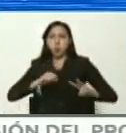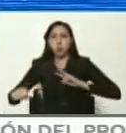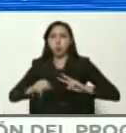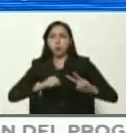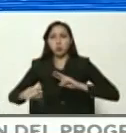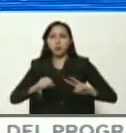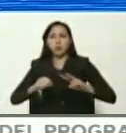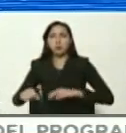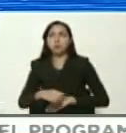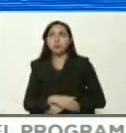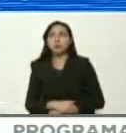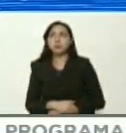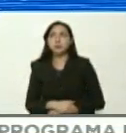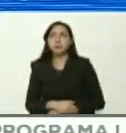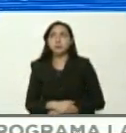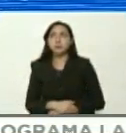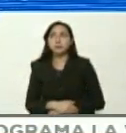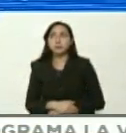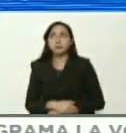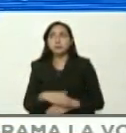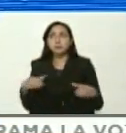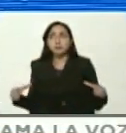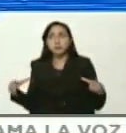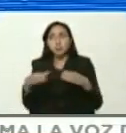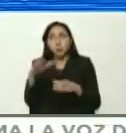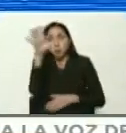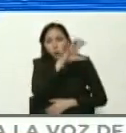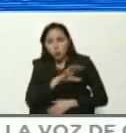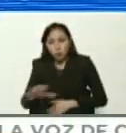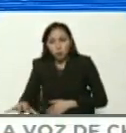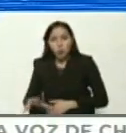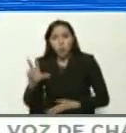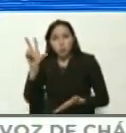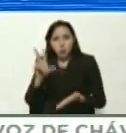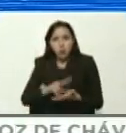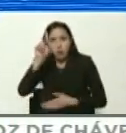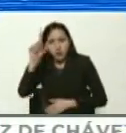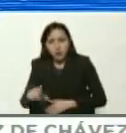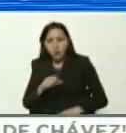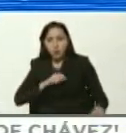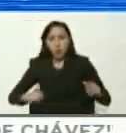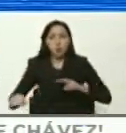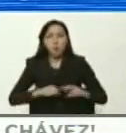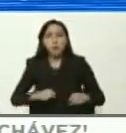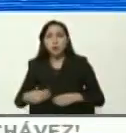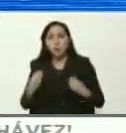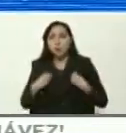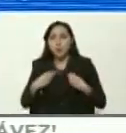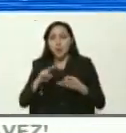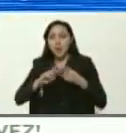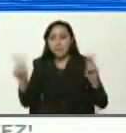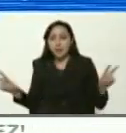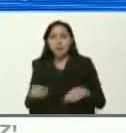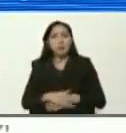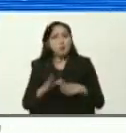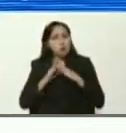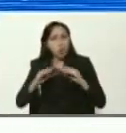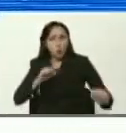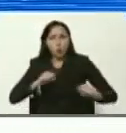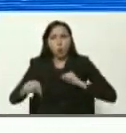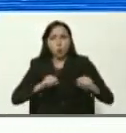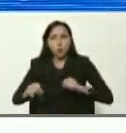Venezuela, Congreso Bicentenario de los Pueblos, el Movimiento por la Paz y la Vida, todos los